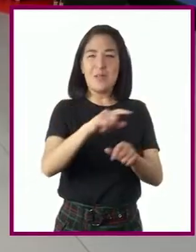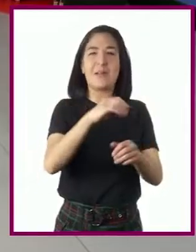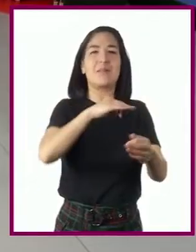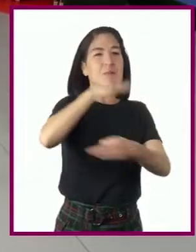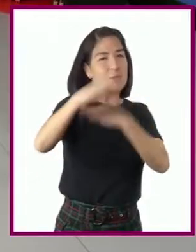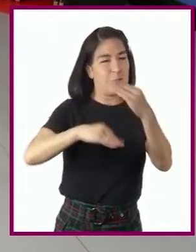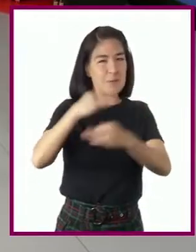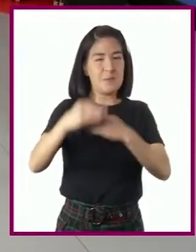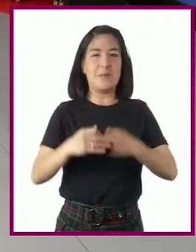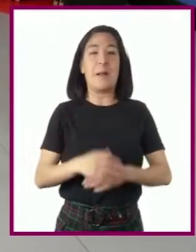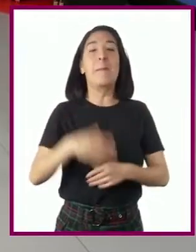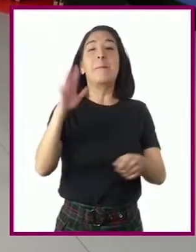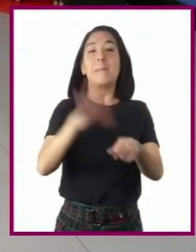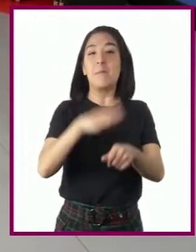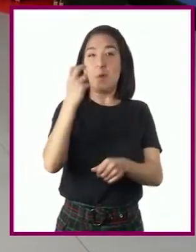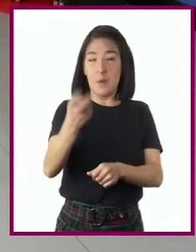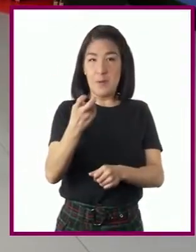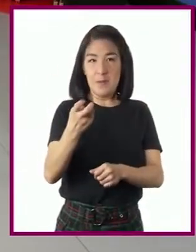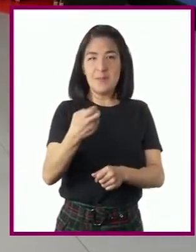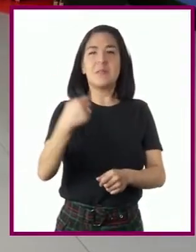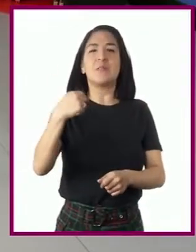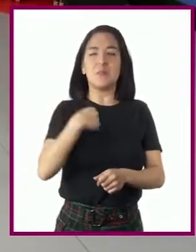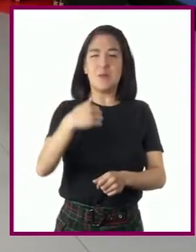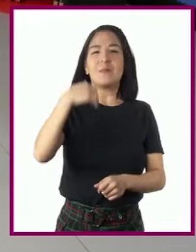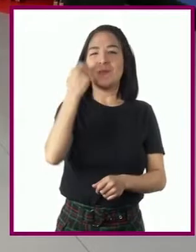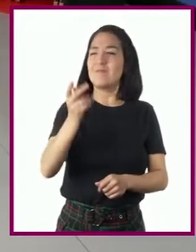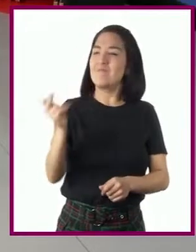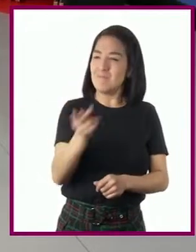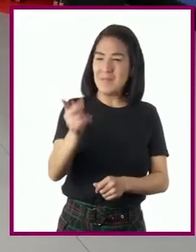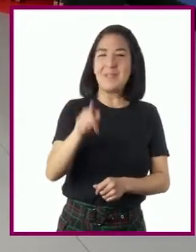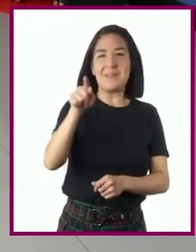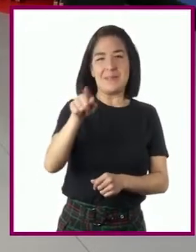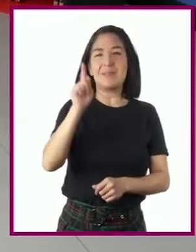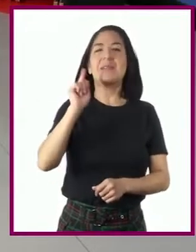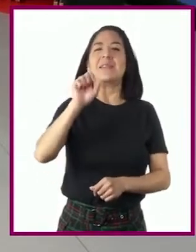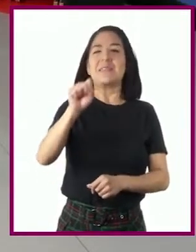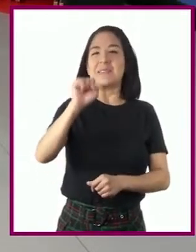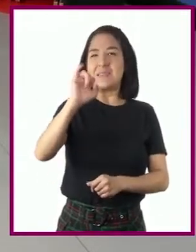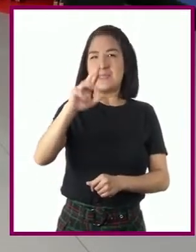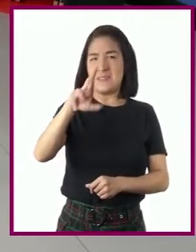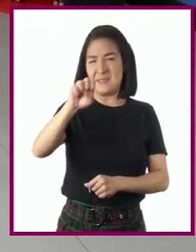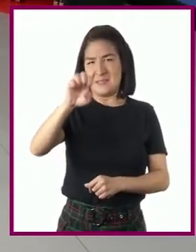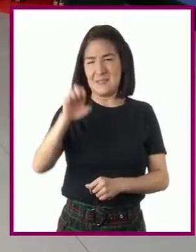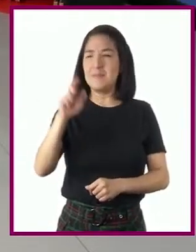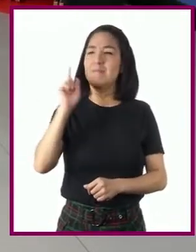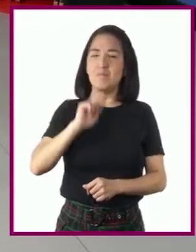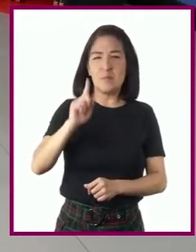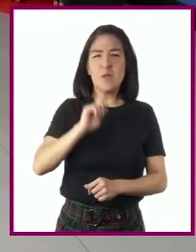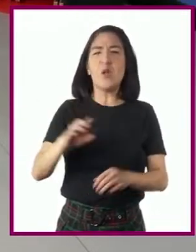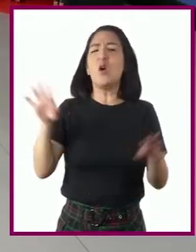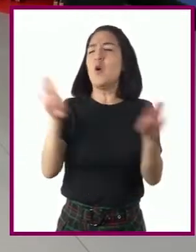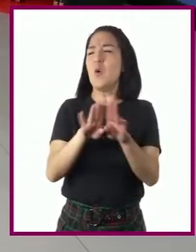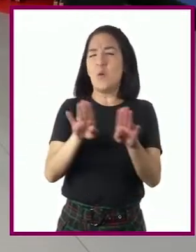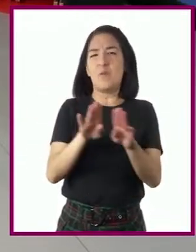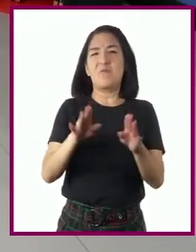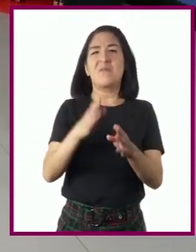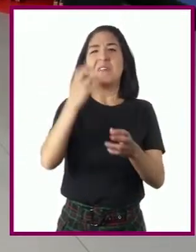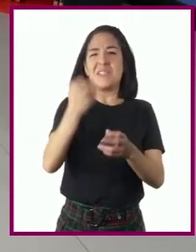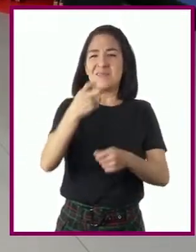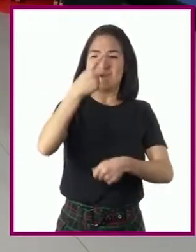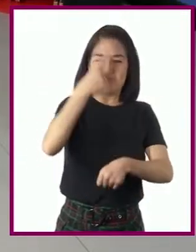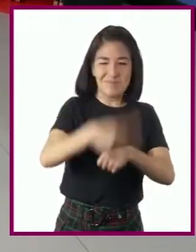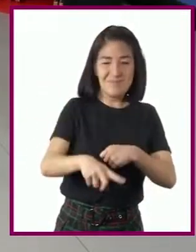eso, me gustaría hacerte la siguiente pregunta, Circe. ¿Cómo ha afectado a los adolescentes en